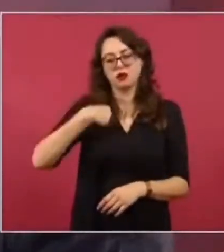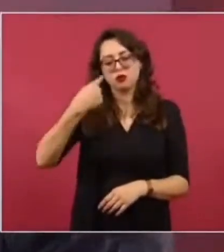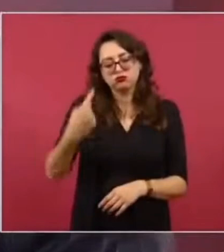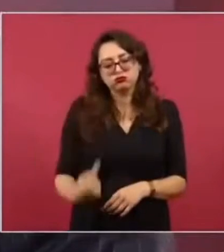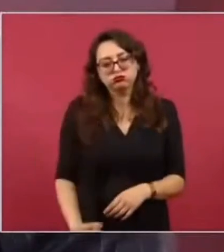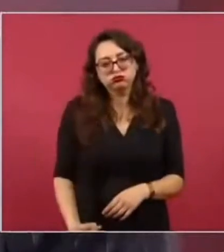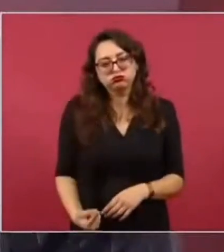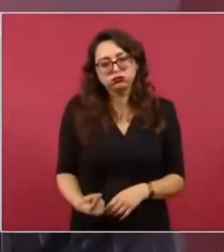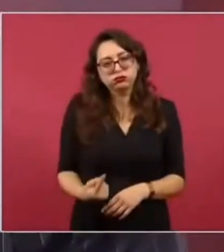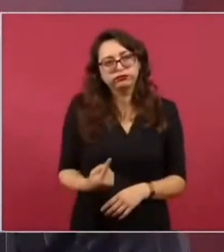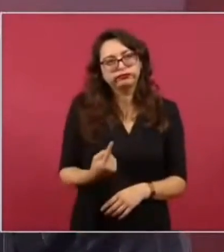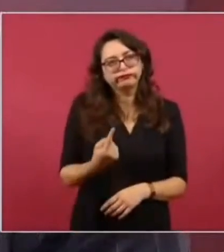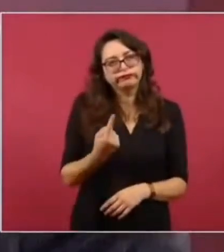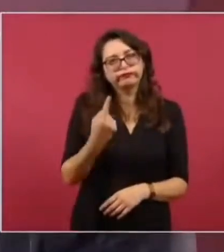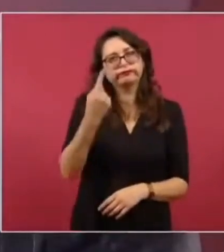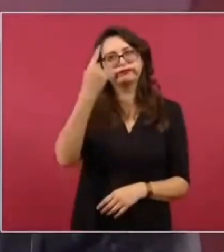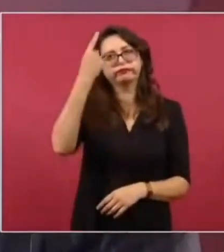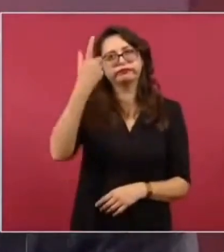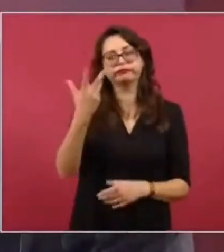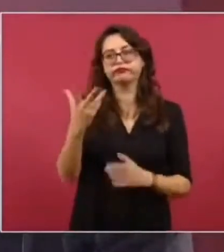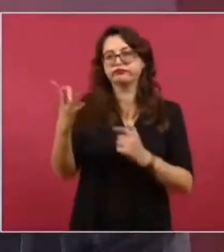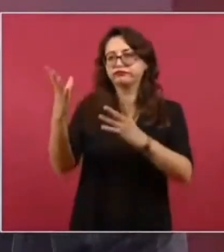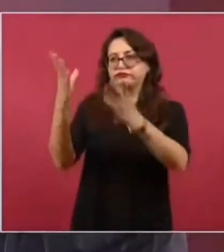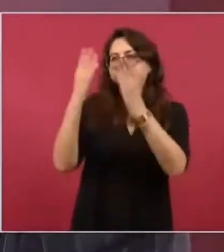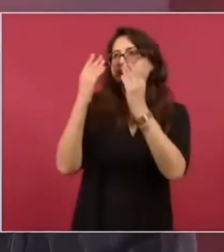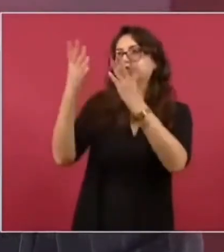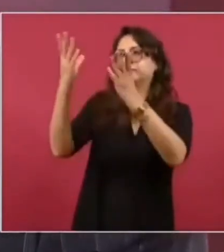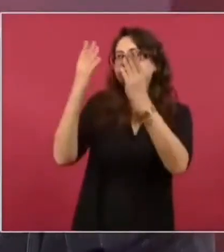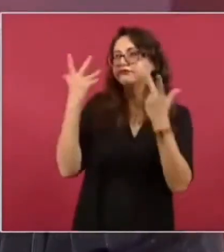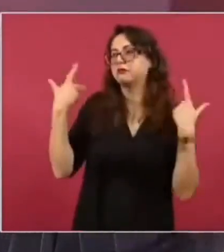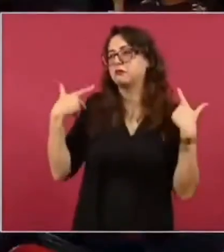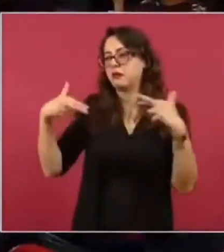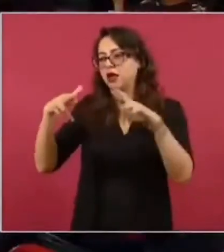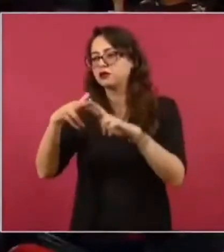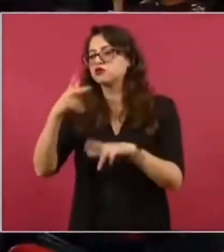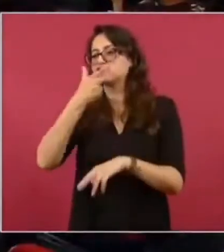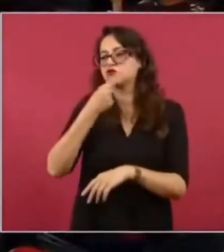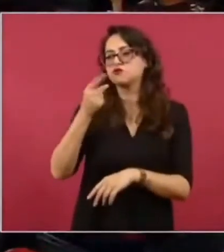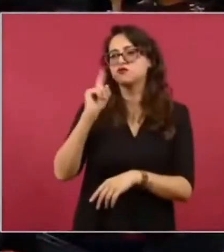por ellos, por mis maestras y por mis maestros.